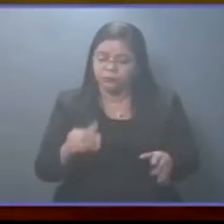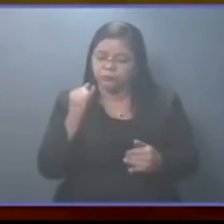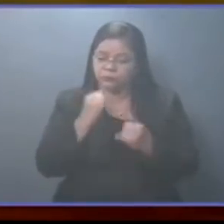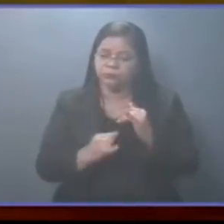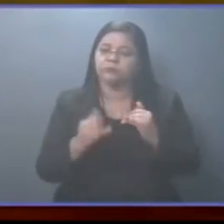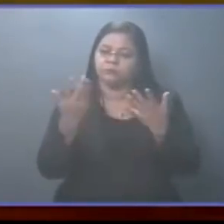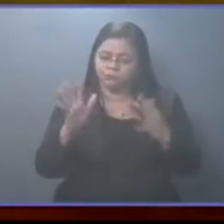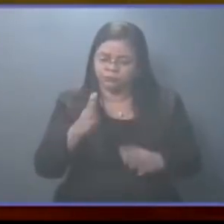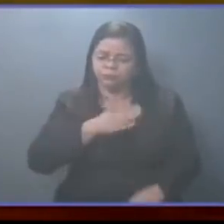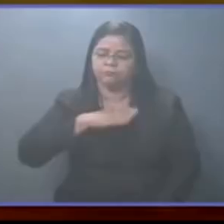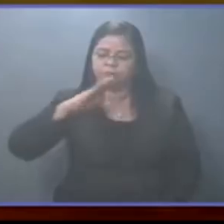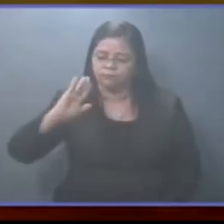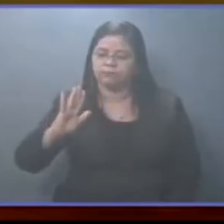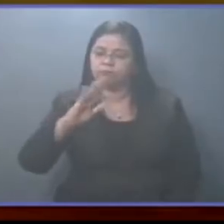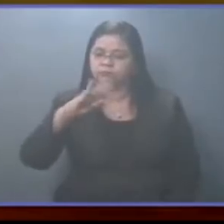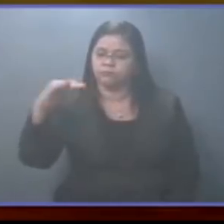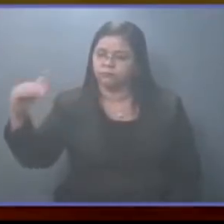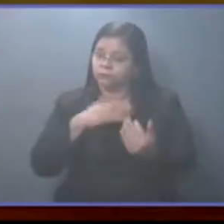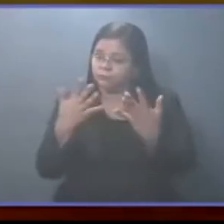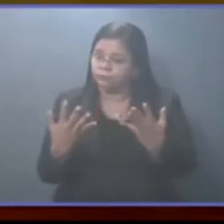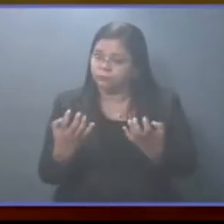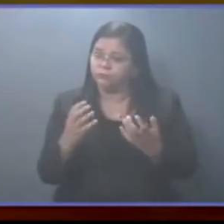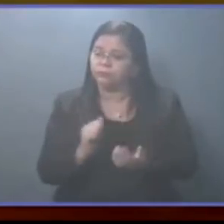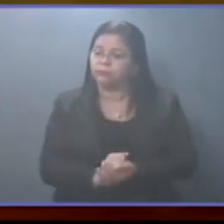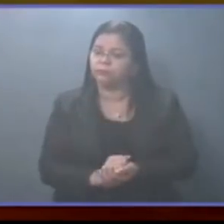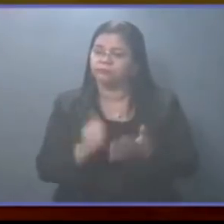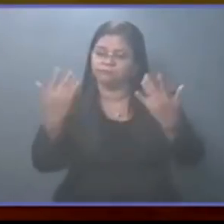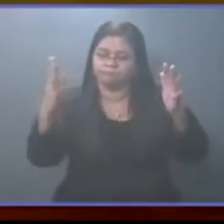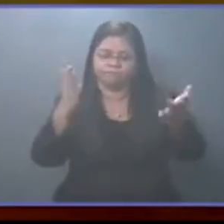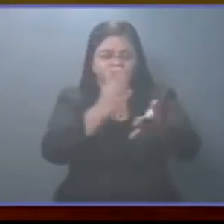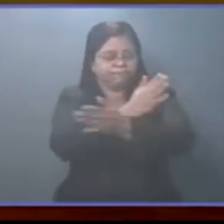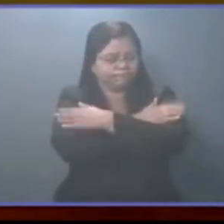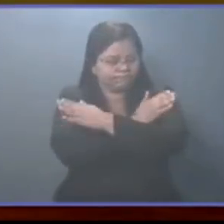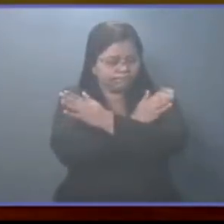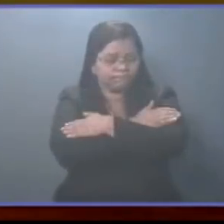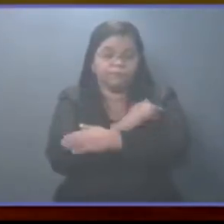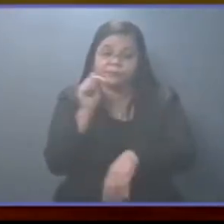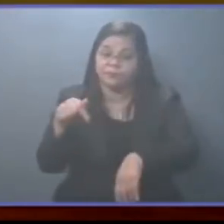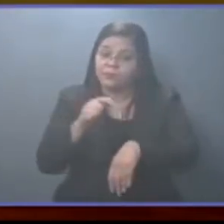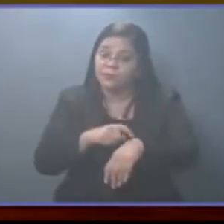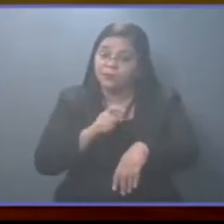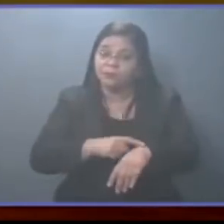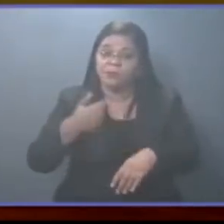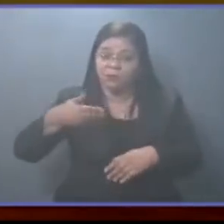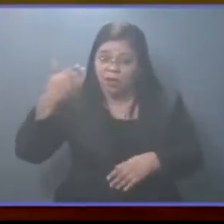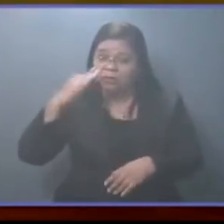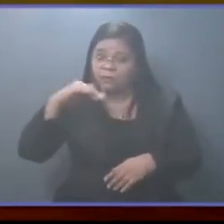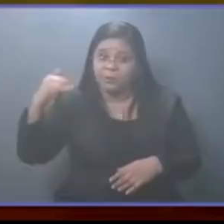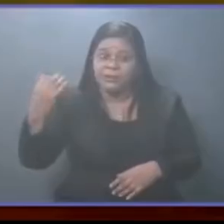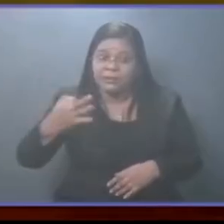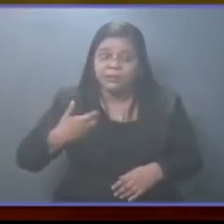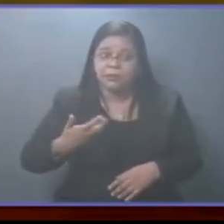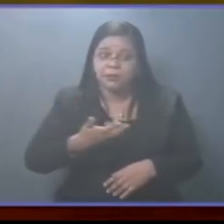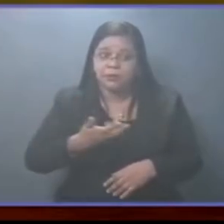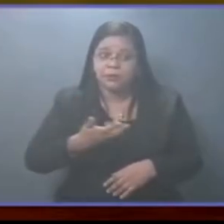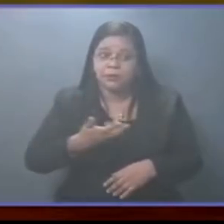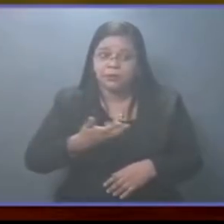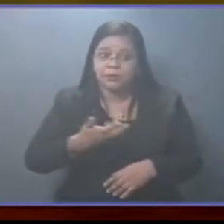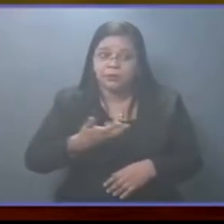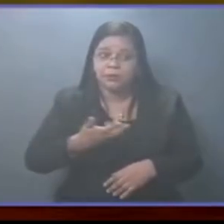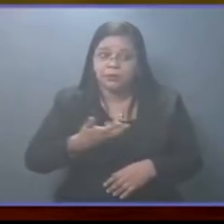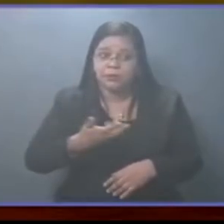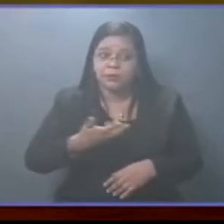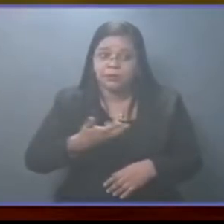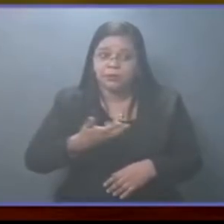se han cumplido al país yo quiero felicitarles porque en un momento que el país no necesitaba y estuvieron ustedes